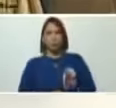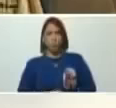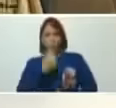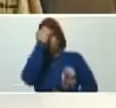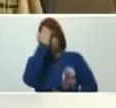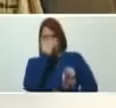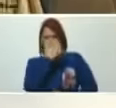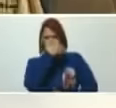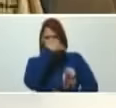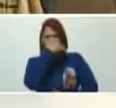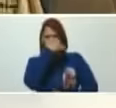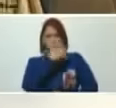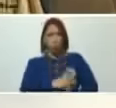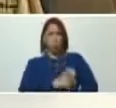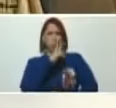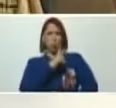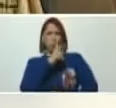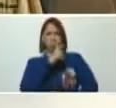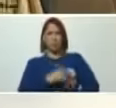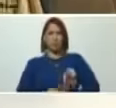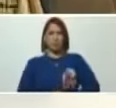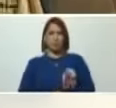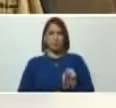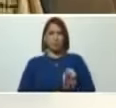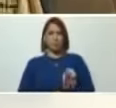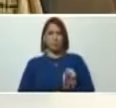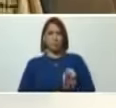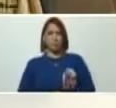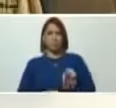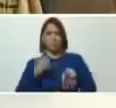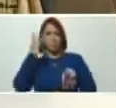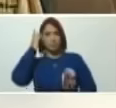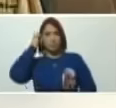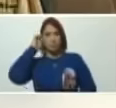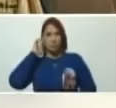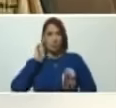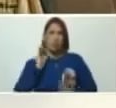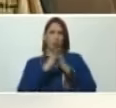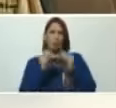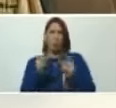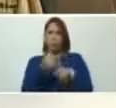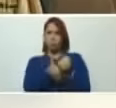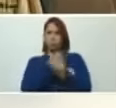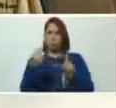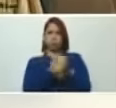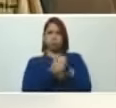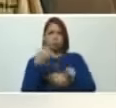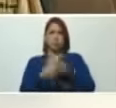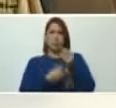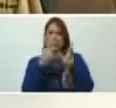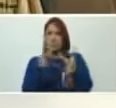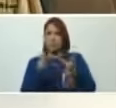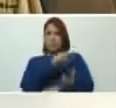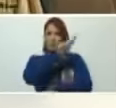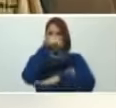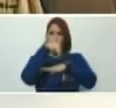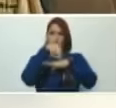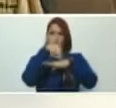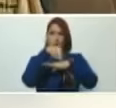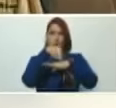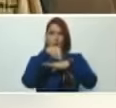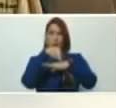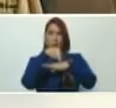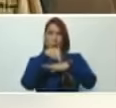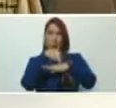criminales, asquerosas sanciones, todo el daño que hicieron para el ingreso nacional. Y